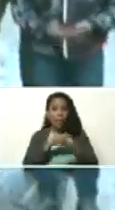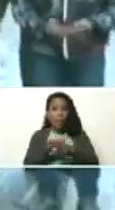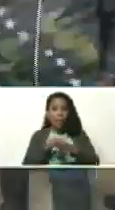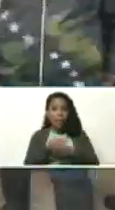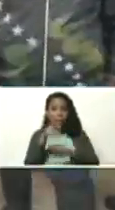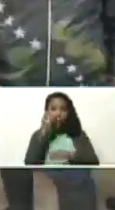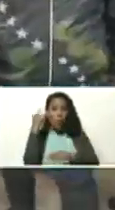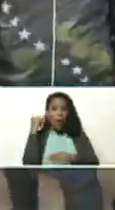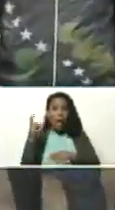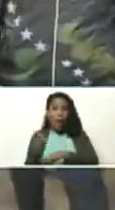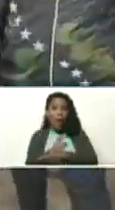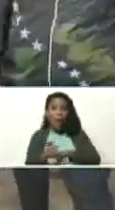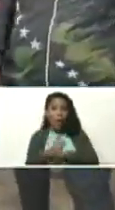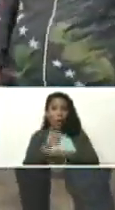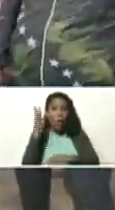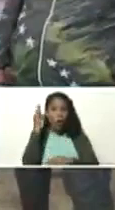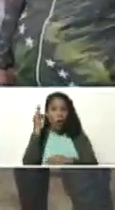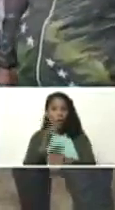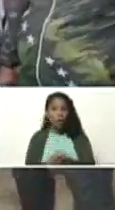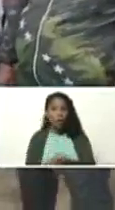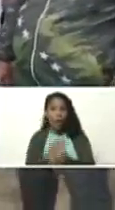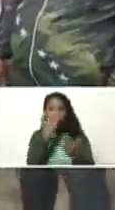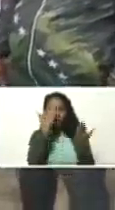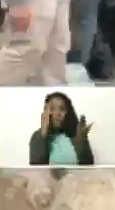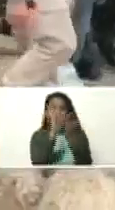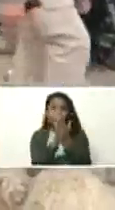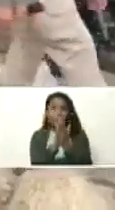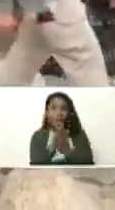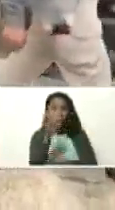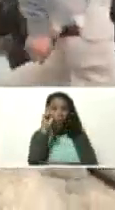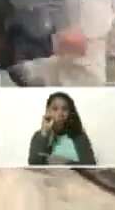ministras y nuestra gobernadora al frente de